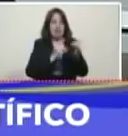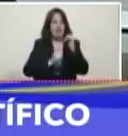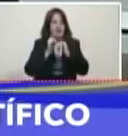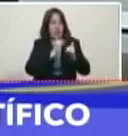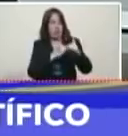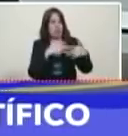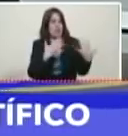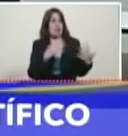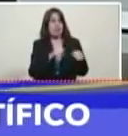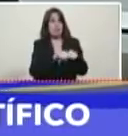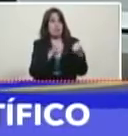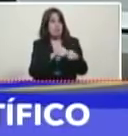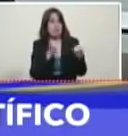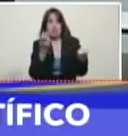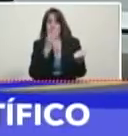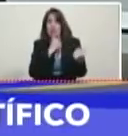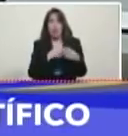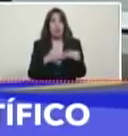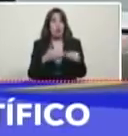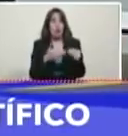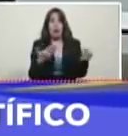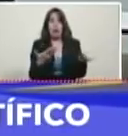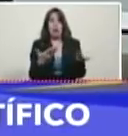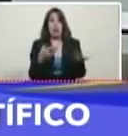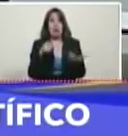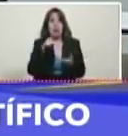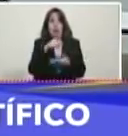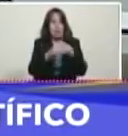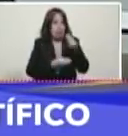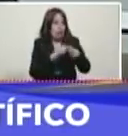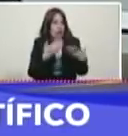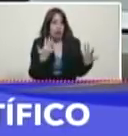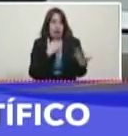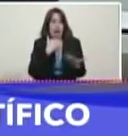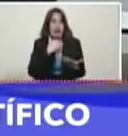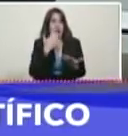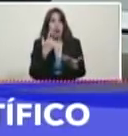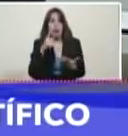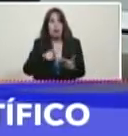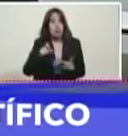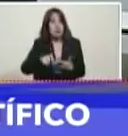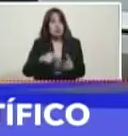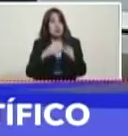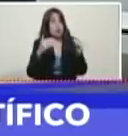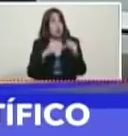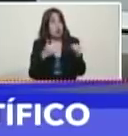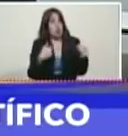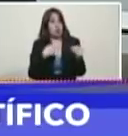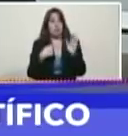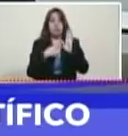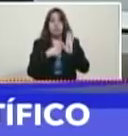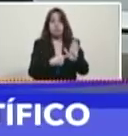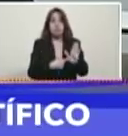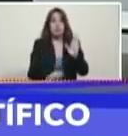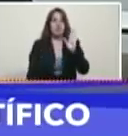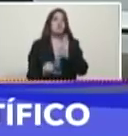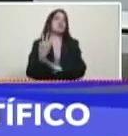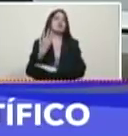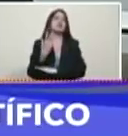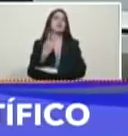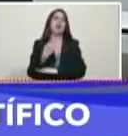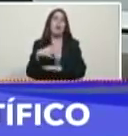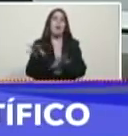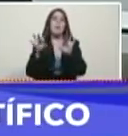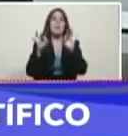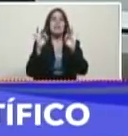y no tengo dólares, no hay dólares. Traten de hacer algo que no haga falta dólares. Yo represento una fundación especialista